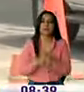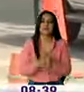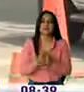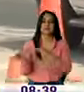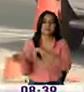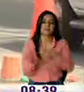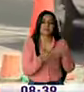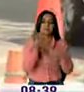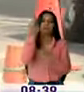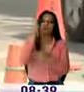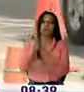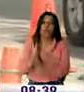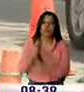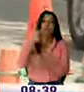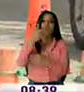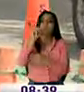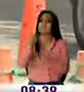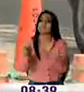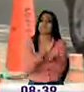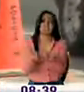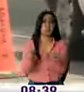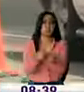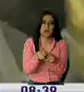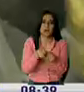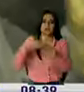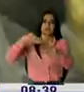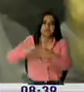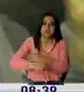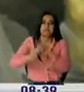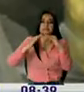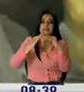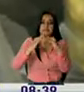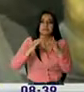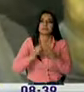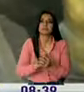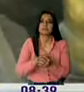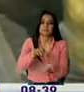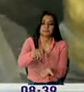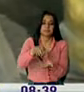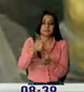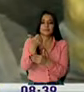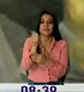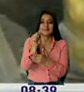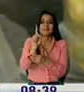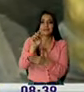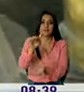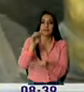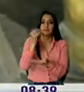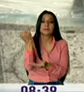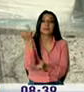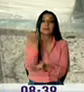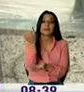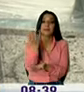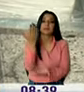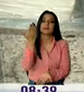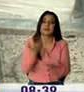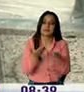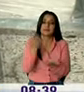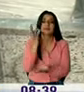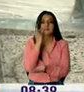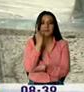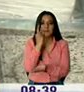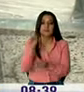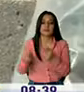Guamaní, también hubo resultados tras el allanamiento. Ahí se encontró 10 kilos de una sustancia verdosa, presumiblemente marihuana, 1